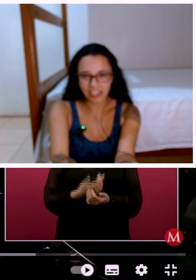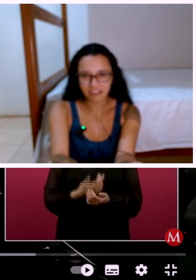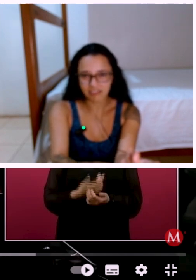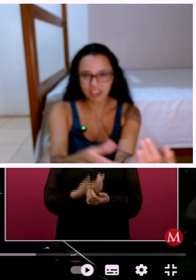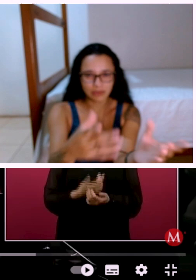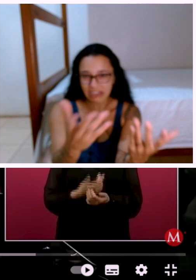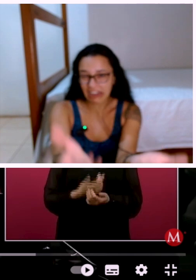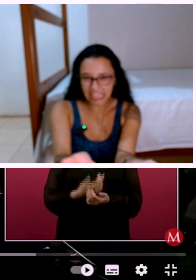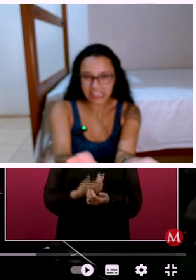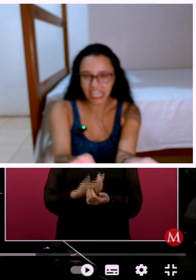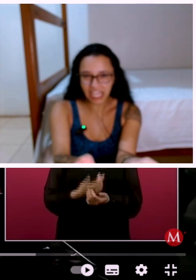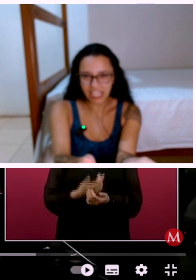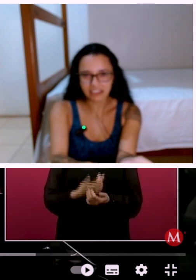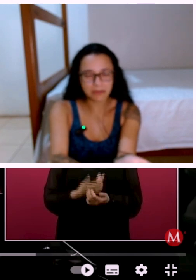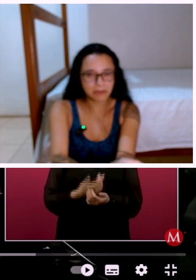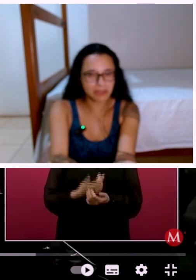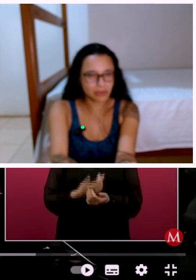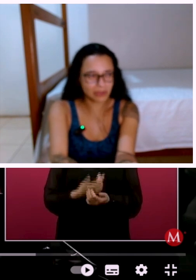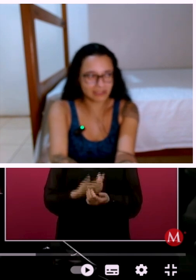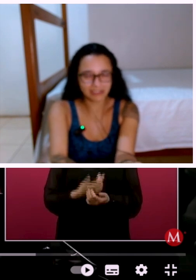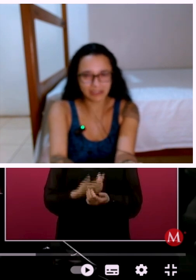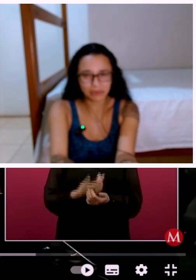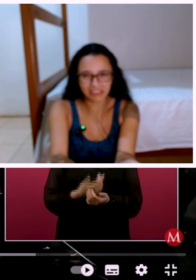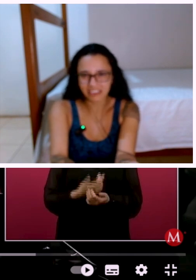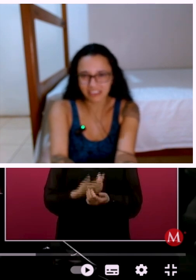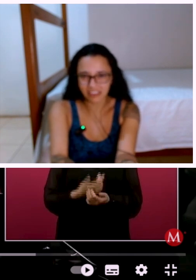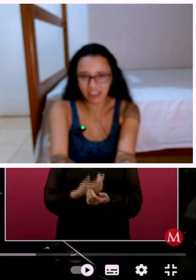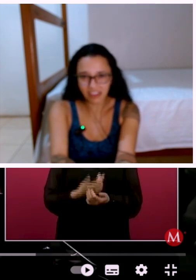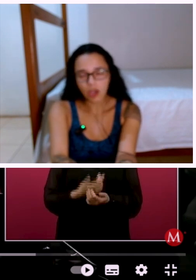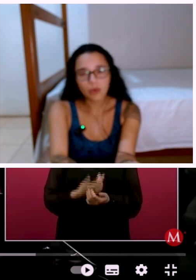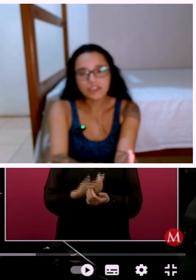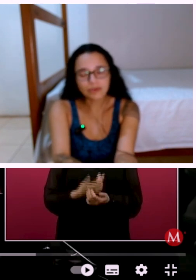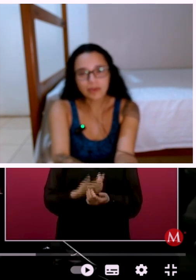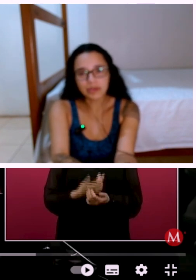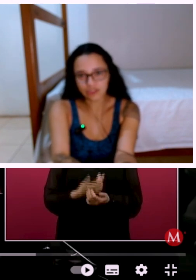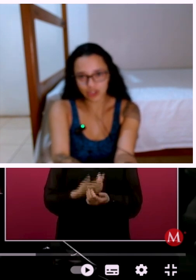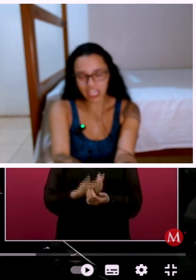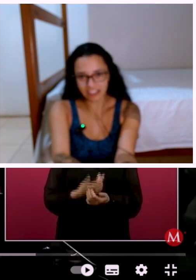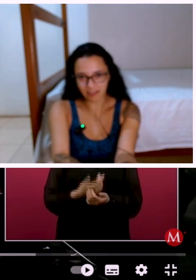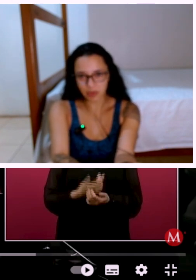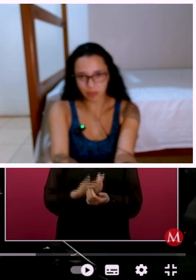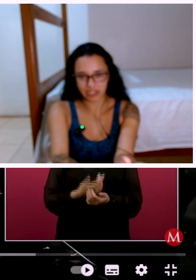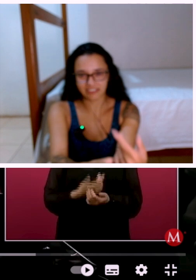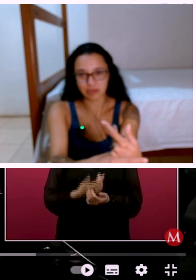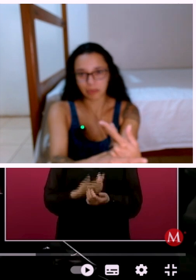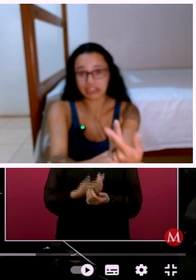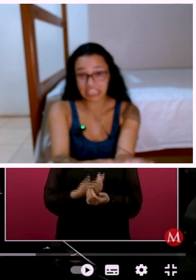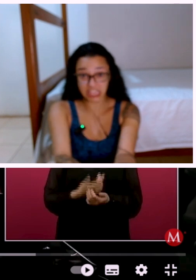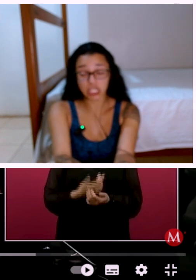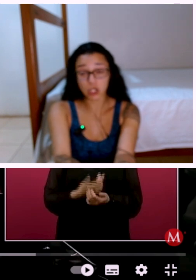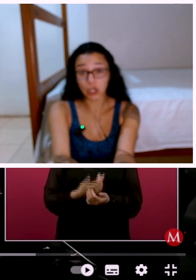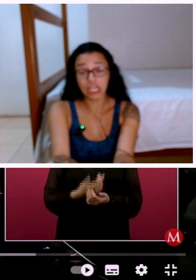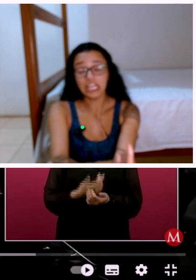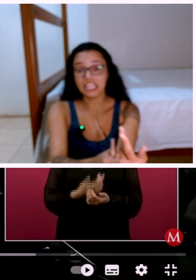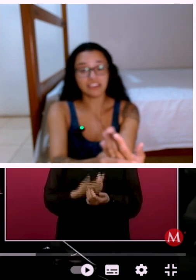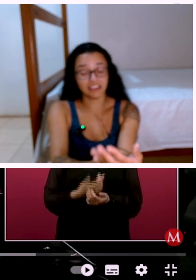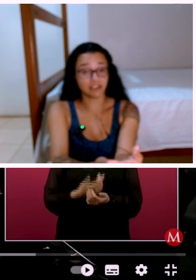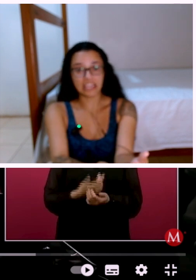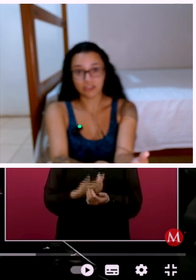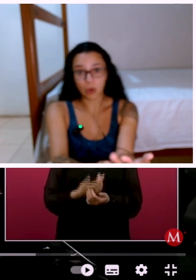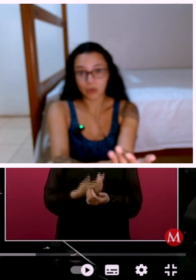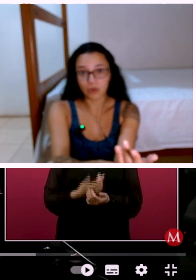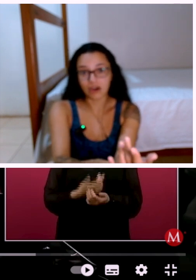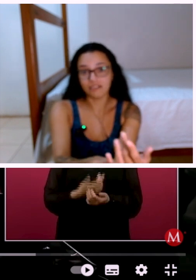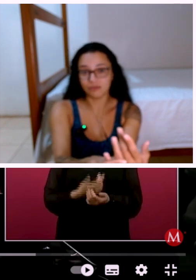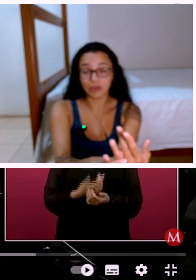vaqueran desde una lata y viviendo en una tienda Cómo es que una persona que se propone hacer político que